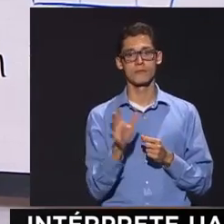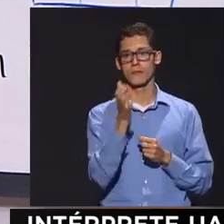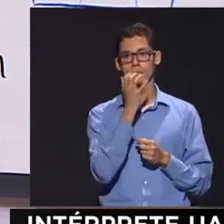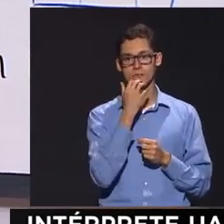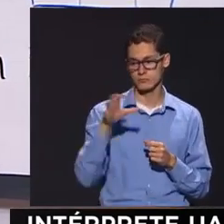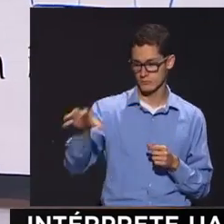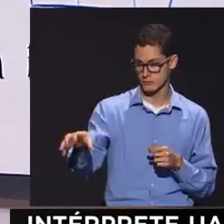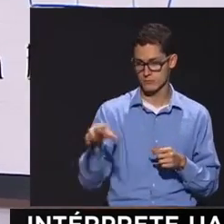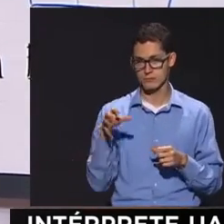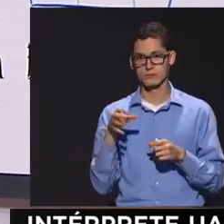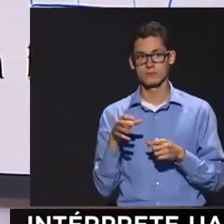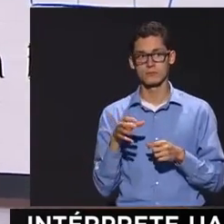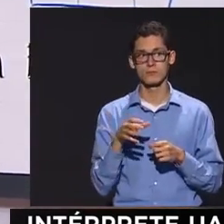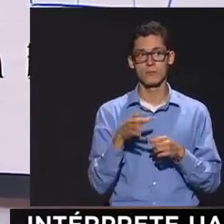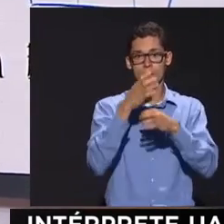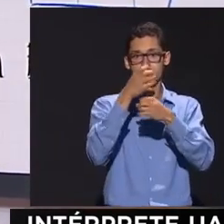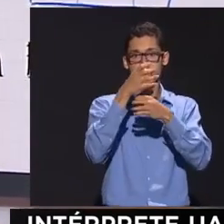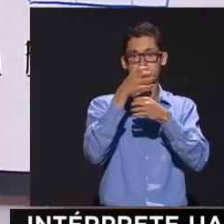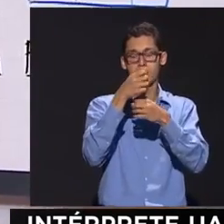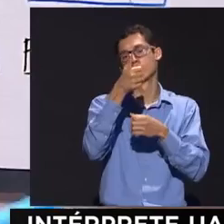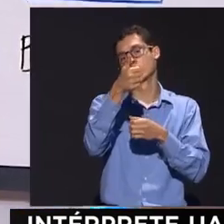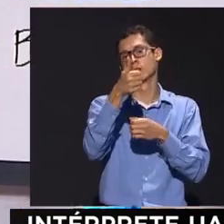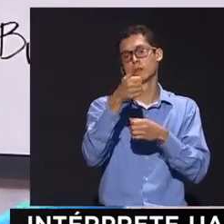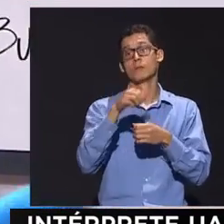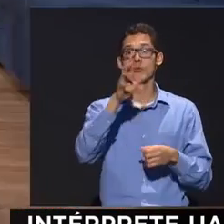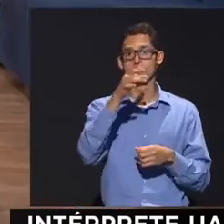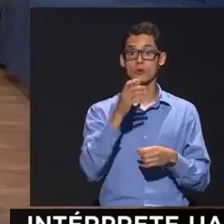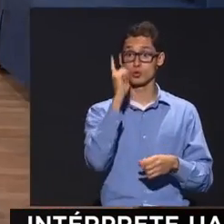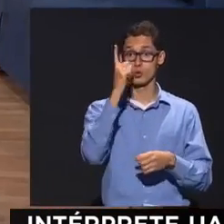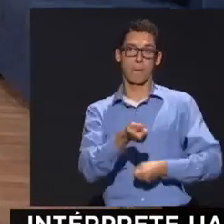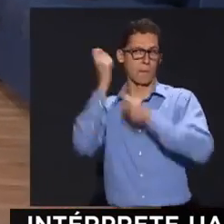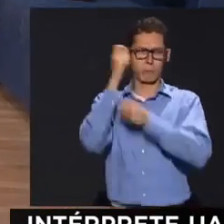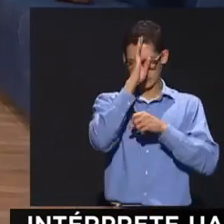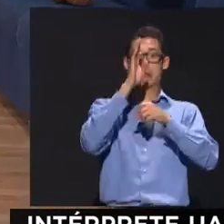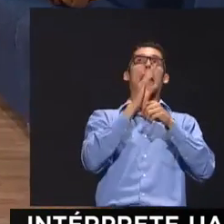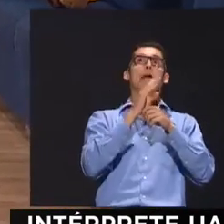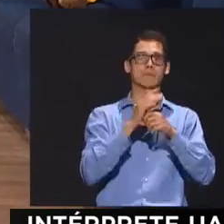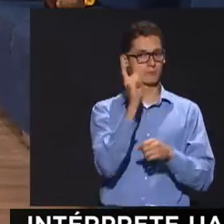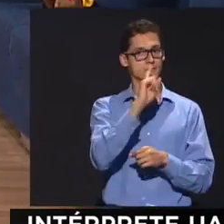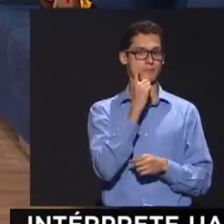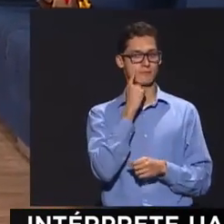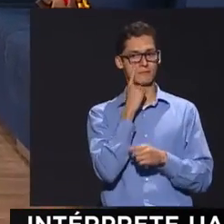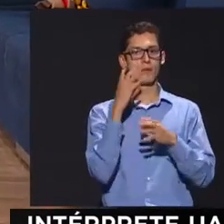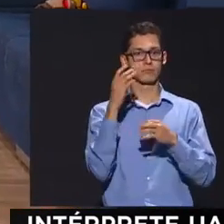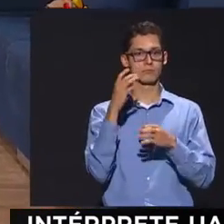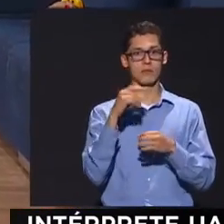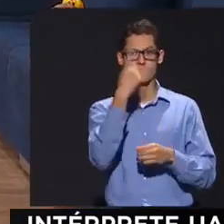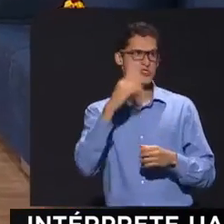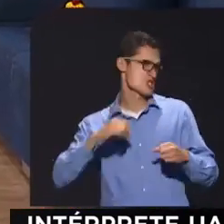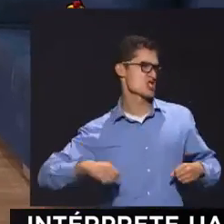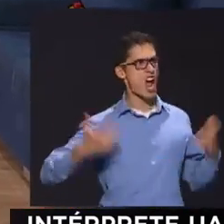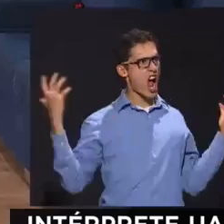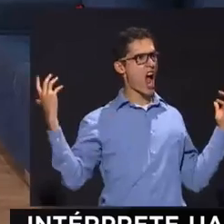nos puede hacer daño por ejemplo algo las letonas va a ayudar bien quiero que te corras un poquitico para acá para cuando enseguida cuando explote tu energía